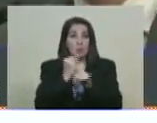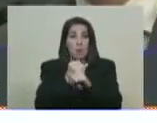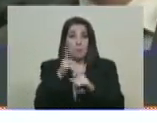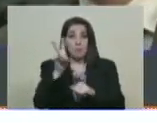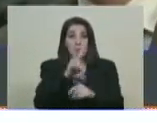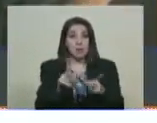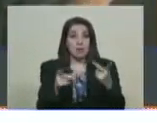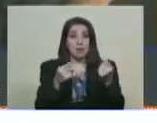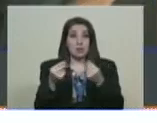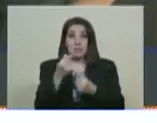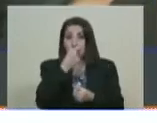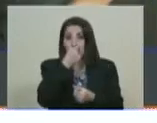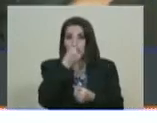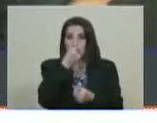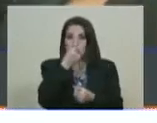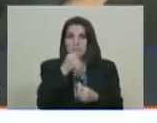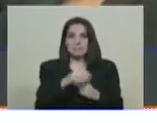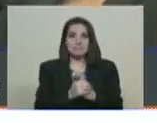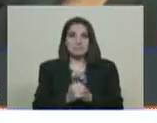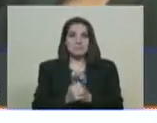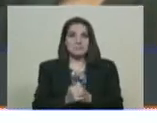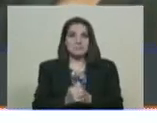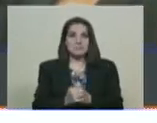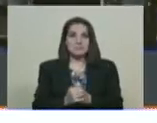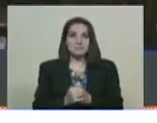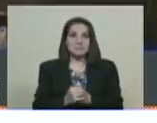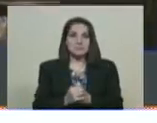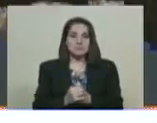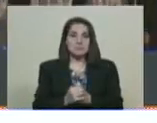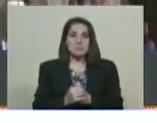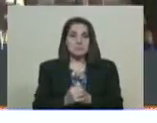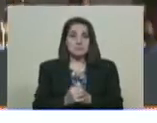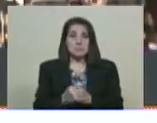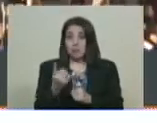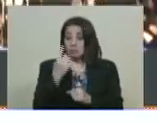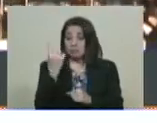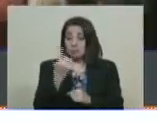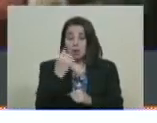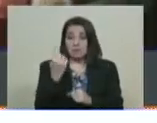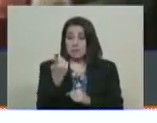venezolana en el mundo de las criptomonedas. Solamente ayer,